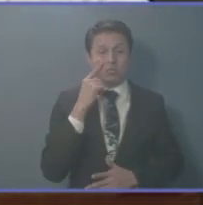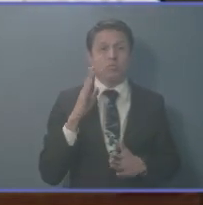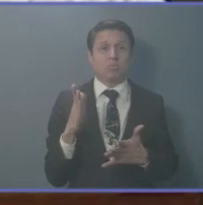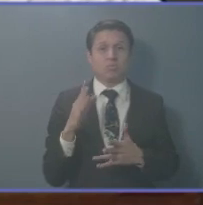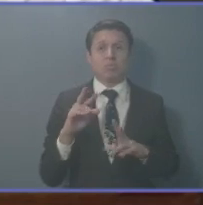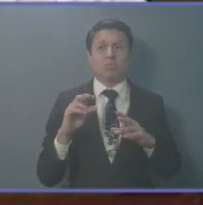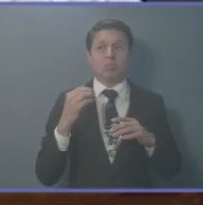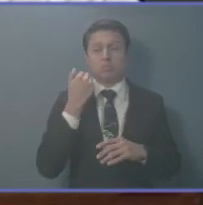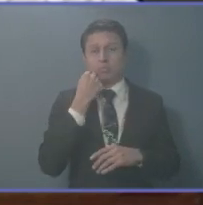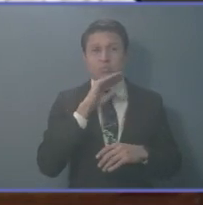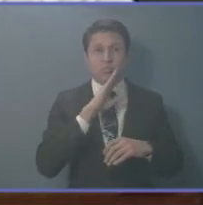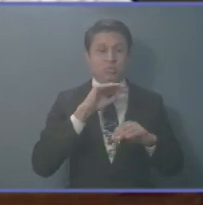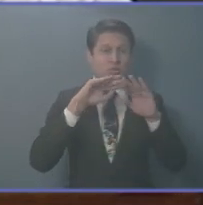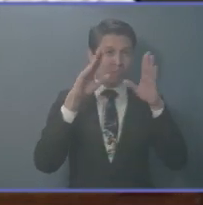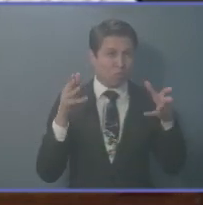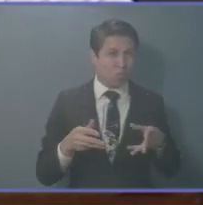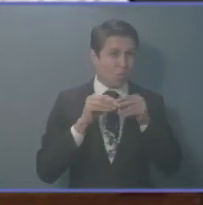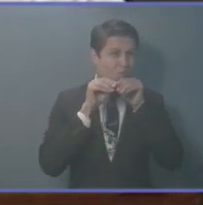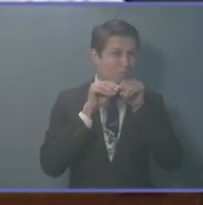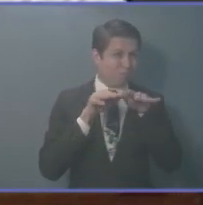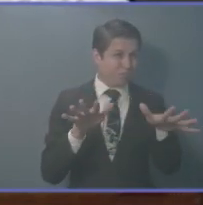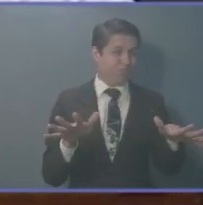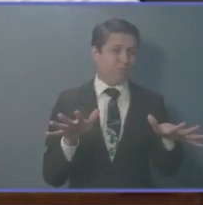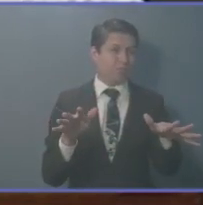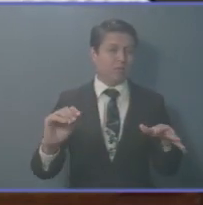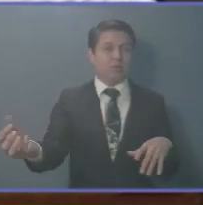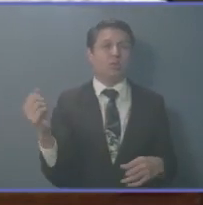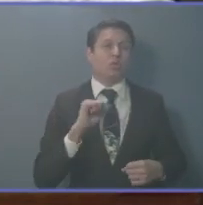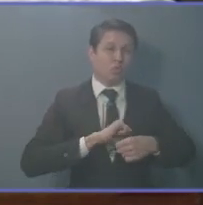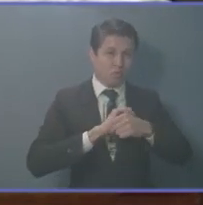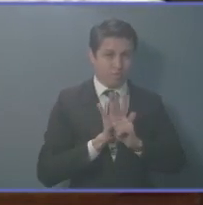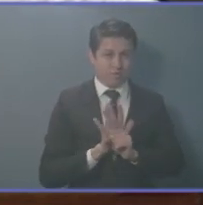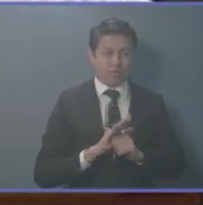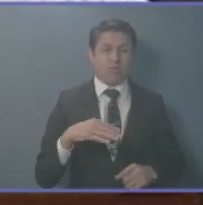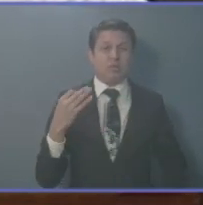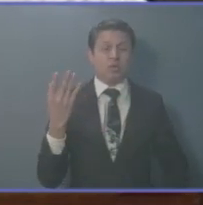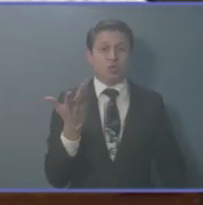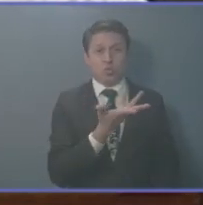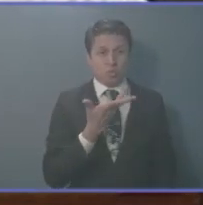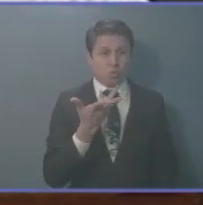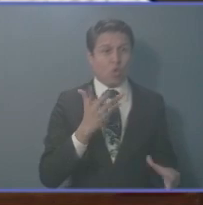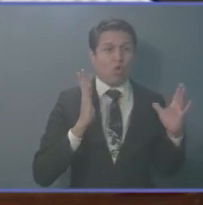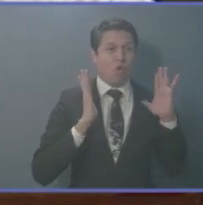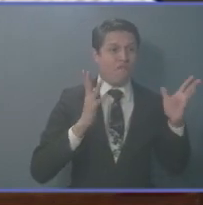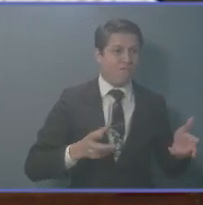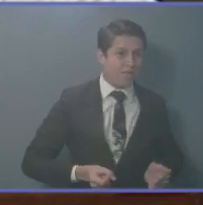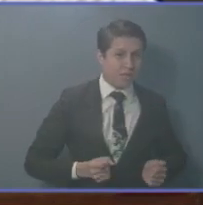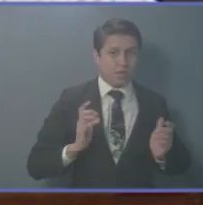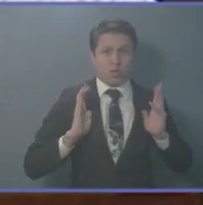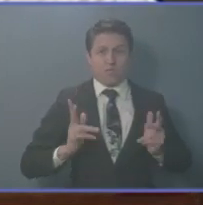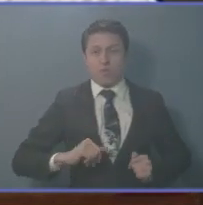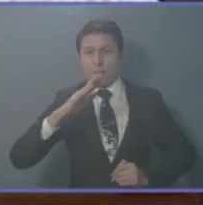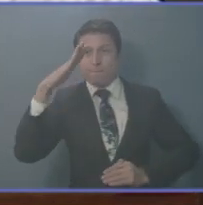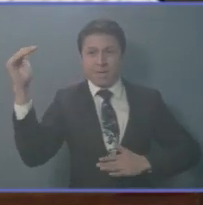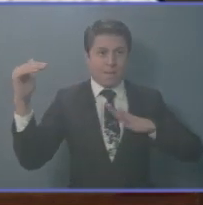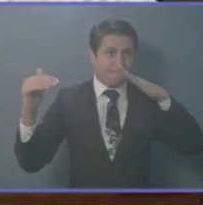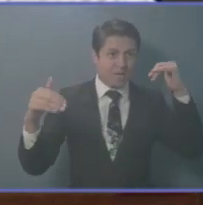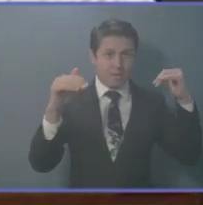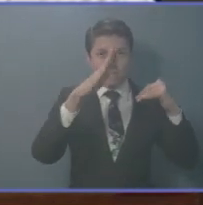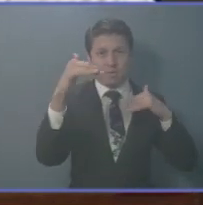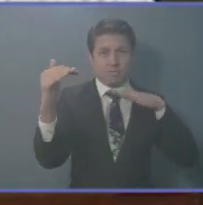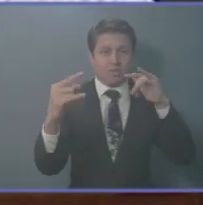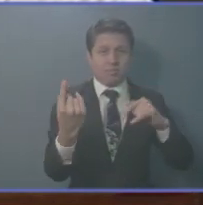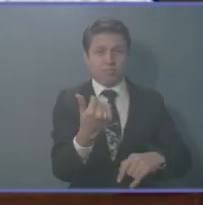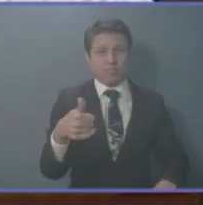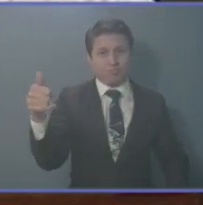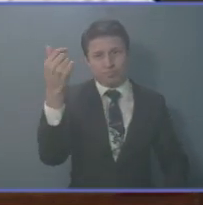es una emergencia sanitaria, social y mundial que requiere una acción efectiva e inmediata de los gobiernos y las personas, habiéndose determinado que una de las medidas